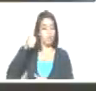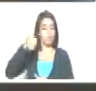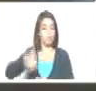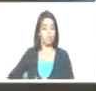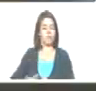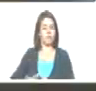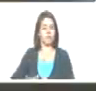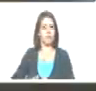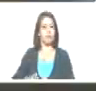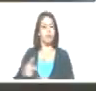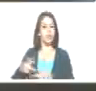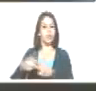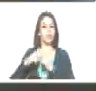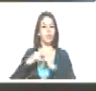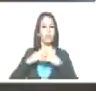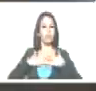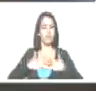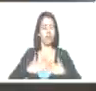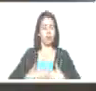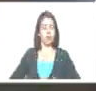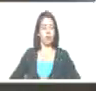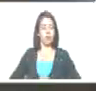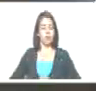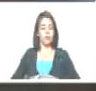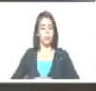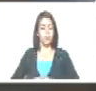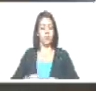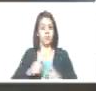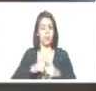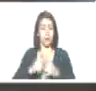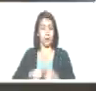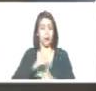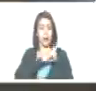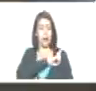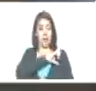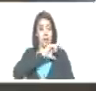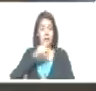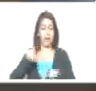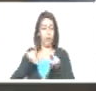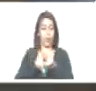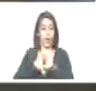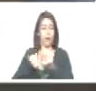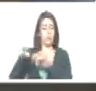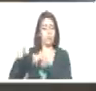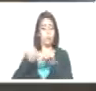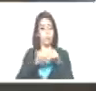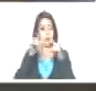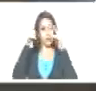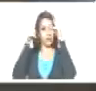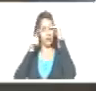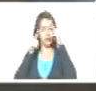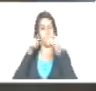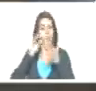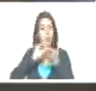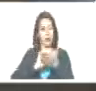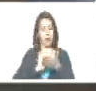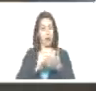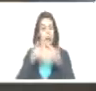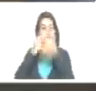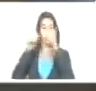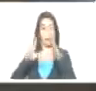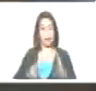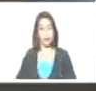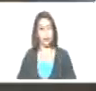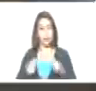prestada. Y fue el comandante Chávez quien le devolvió al libertador Simón Bolívar a nosotros,